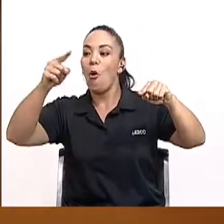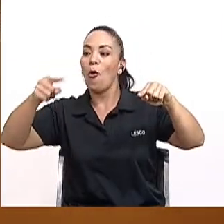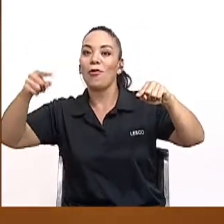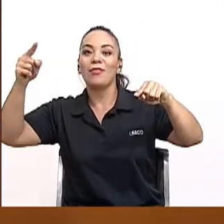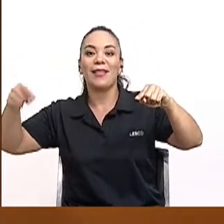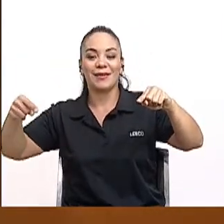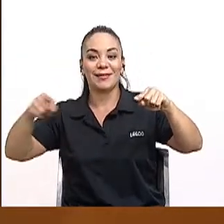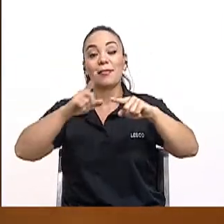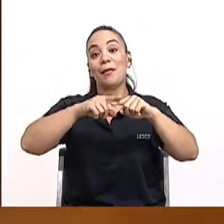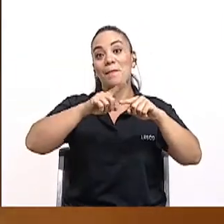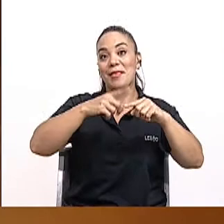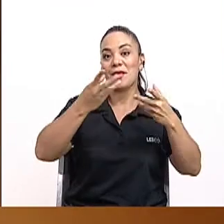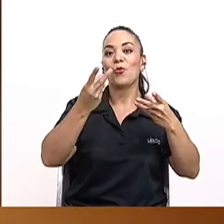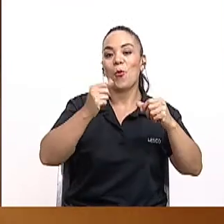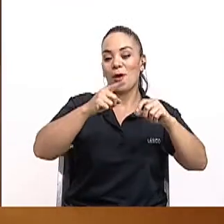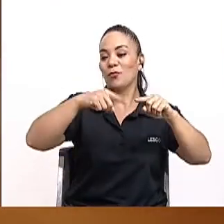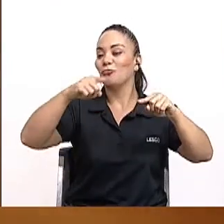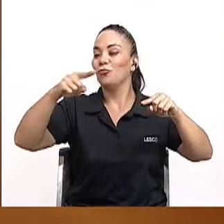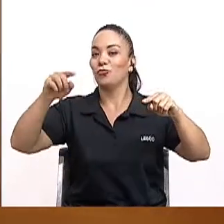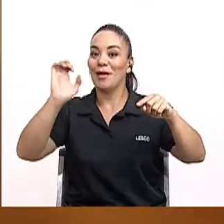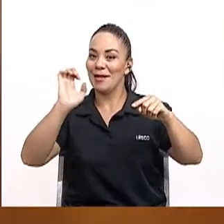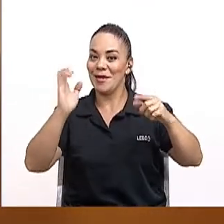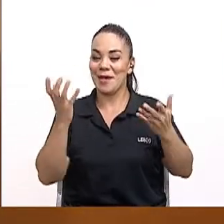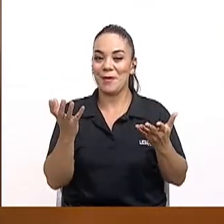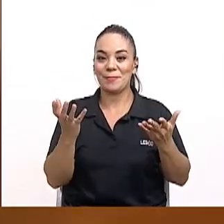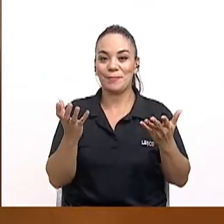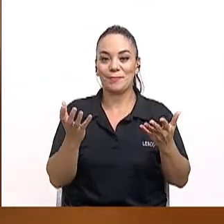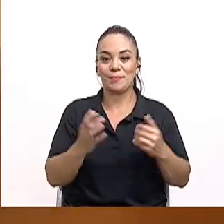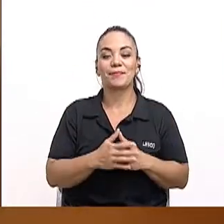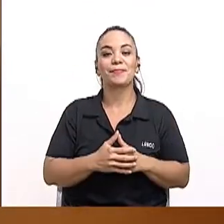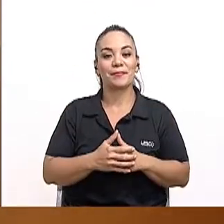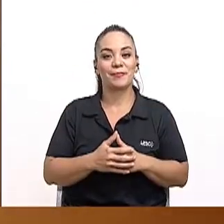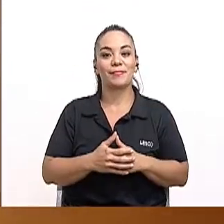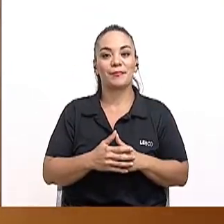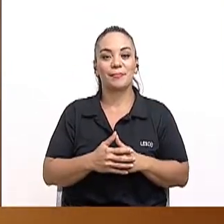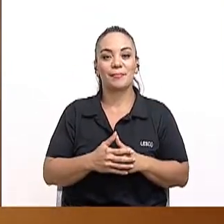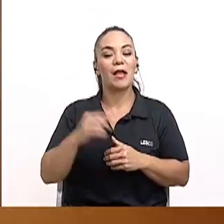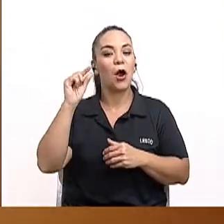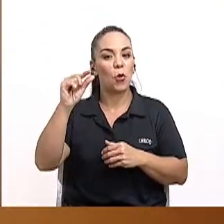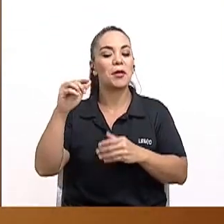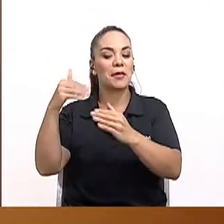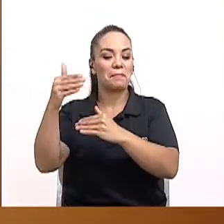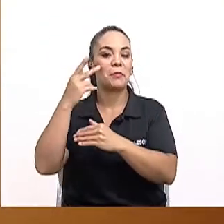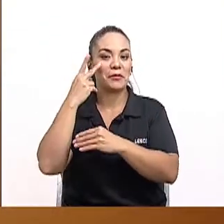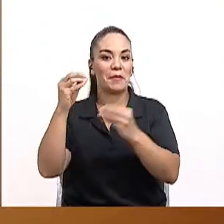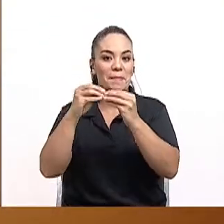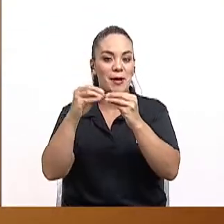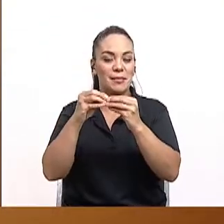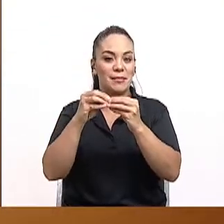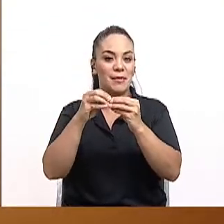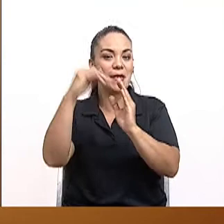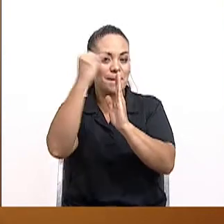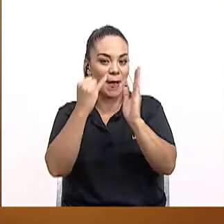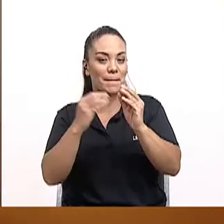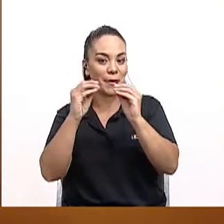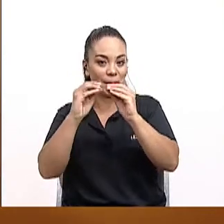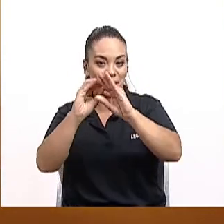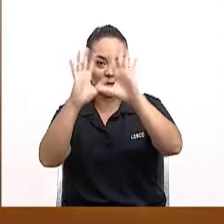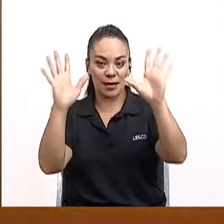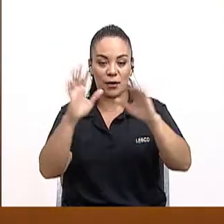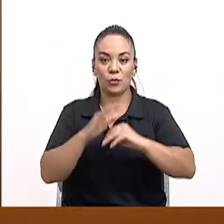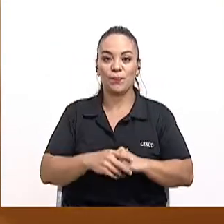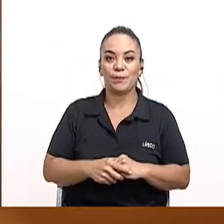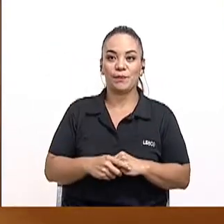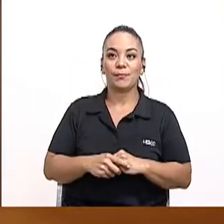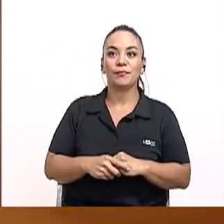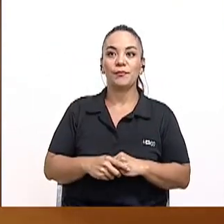la frecuencia, a la energía. Sí, vamos a estar ampliando más ahorita mediante una imagen para que nos quede más claro. Dentro